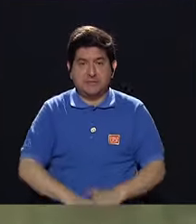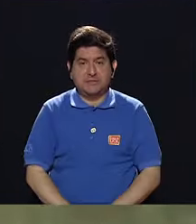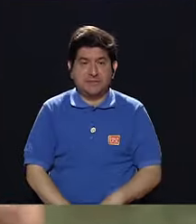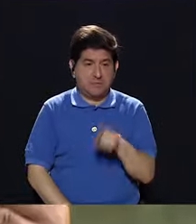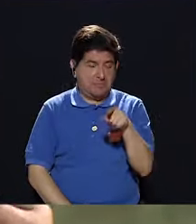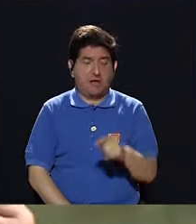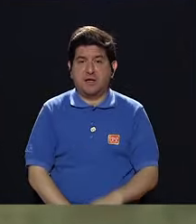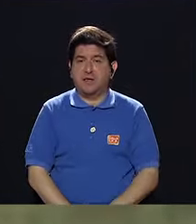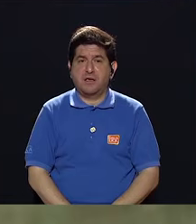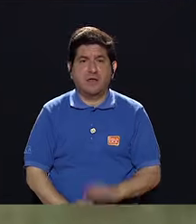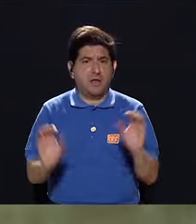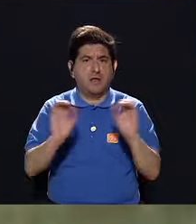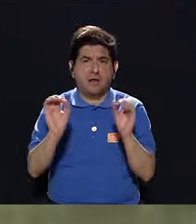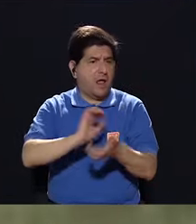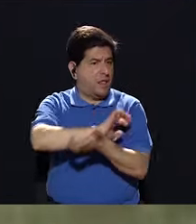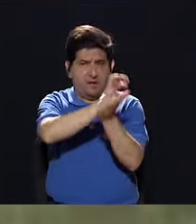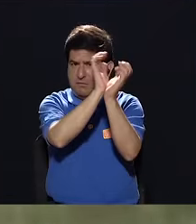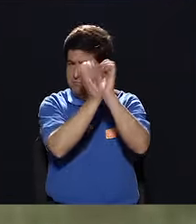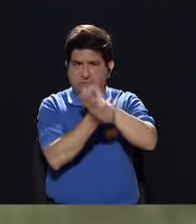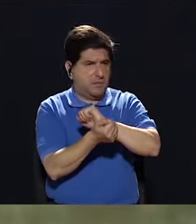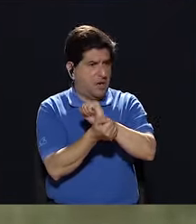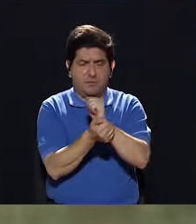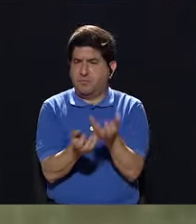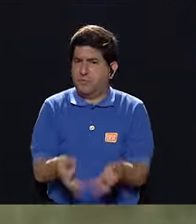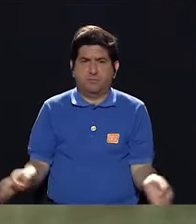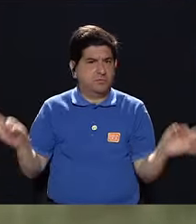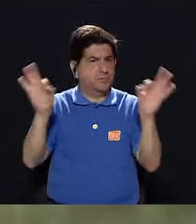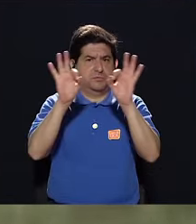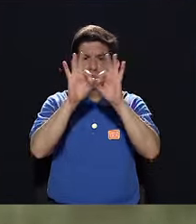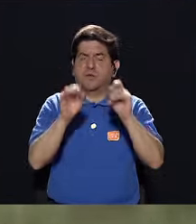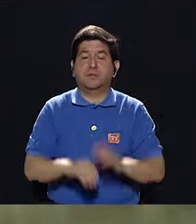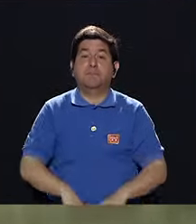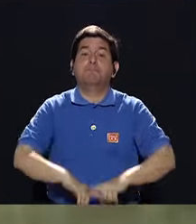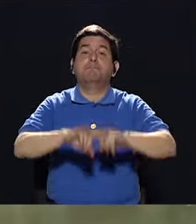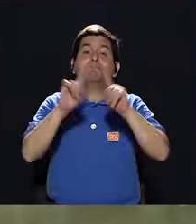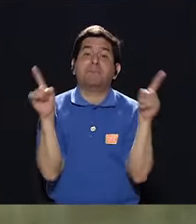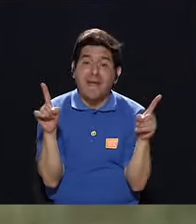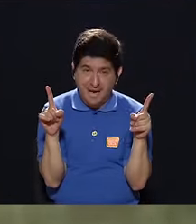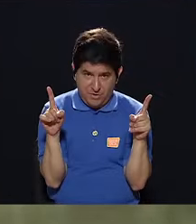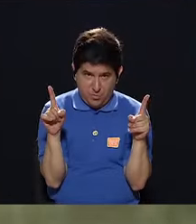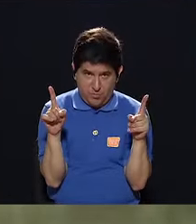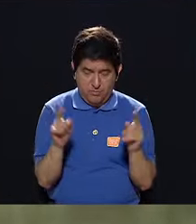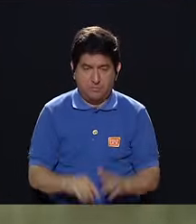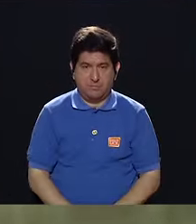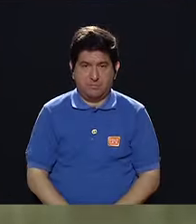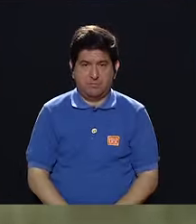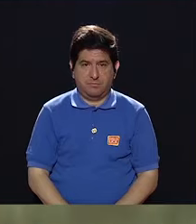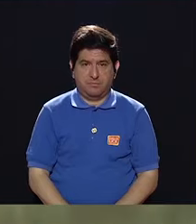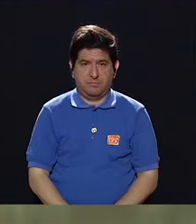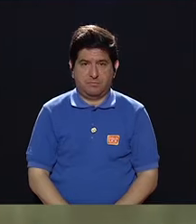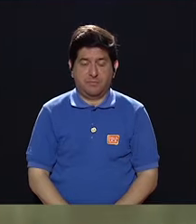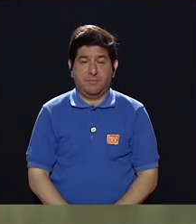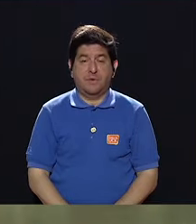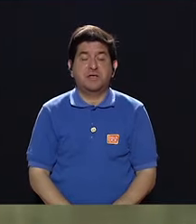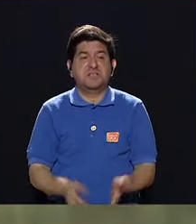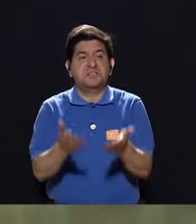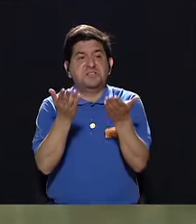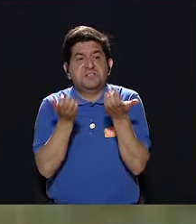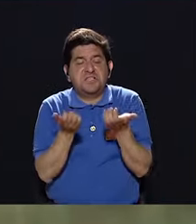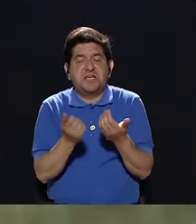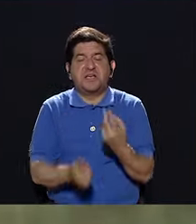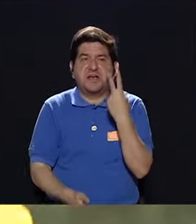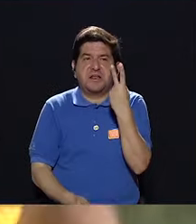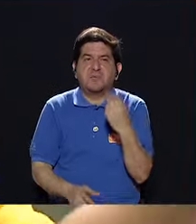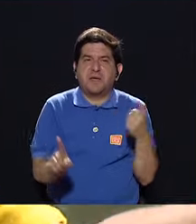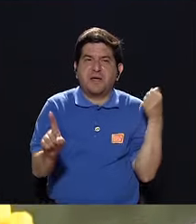tal no le estamos haciendo una alteración importante, pero por otro lado, inclusive si lo